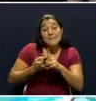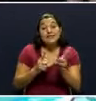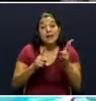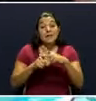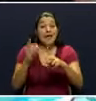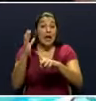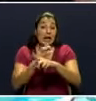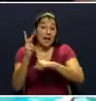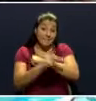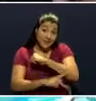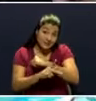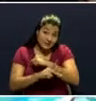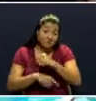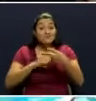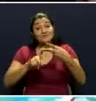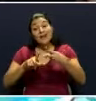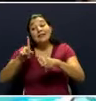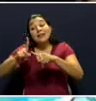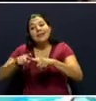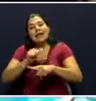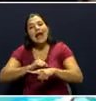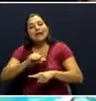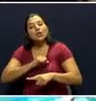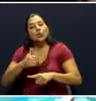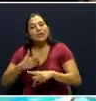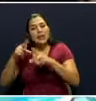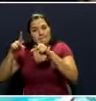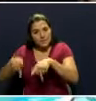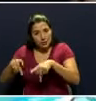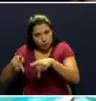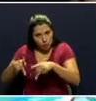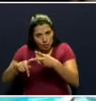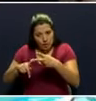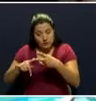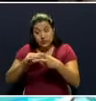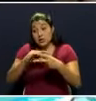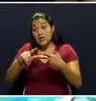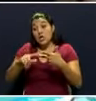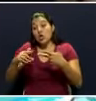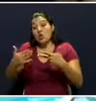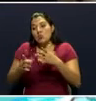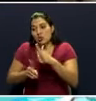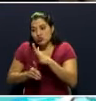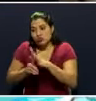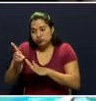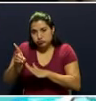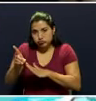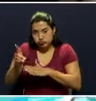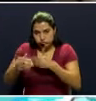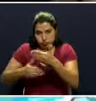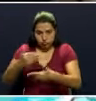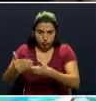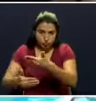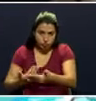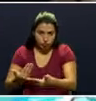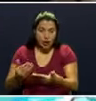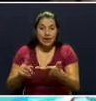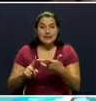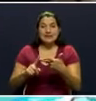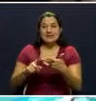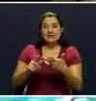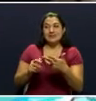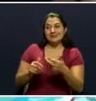las poblaciones van acogiendo las medidas y cómo se van comportando el ser humano, ¿verdad? Y en las diferentes